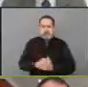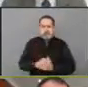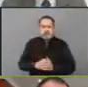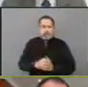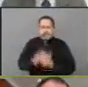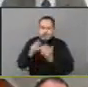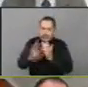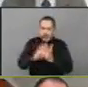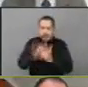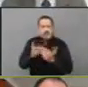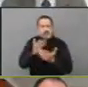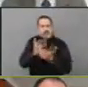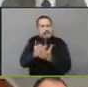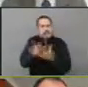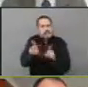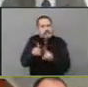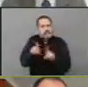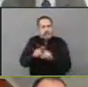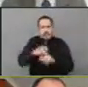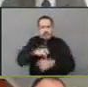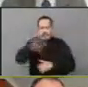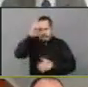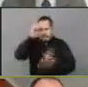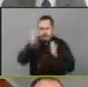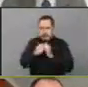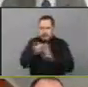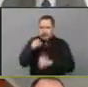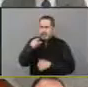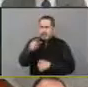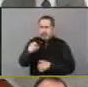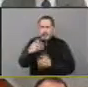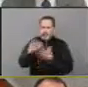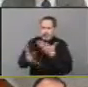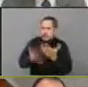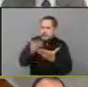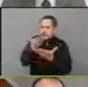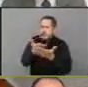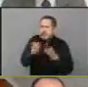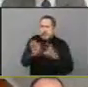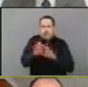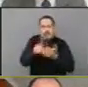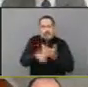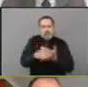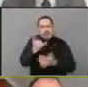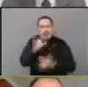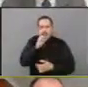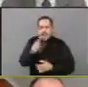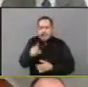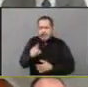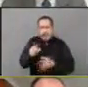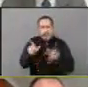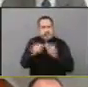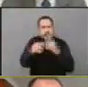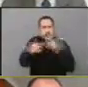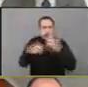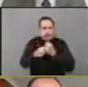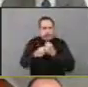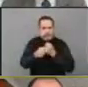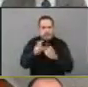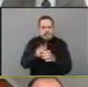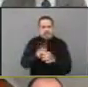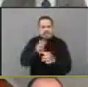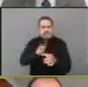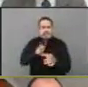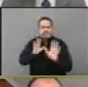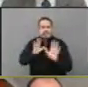reitero, comparto en términos generales la propuesta y, en resumen, me apartaría